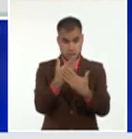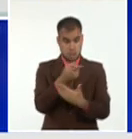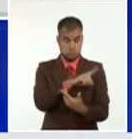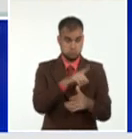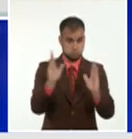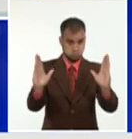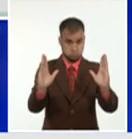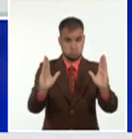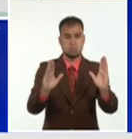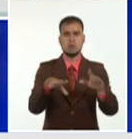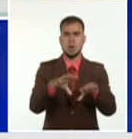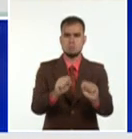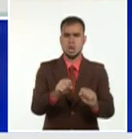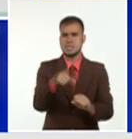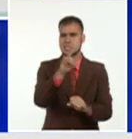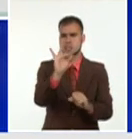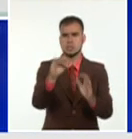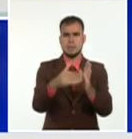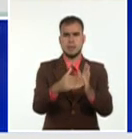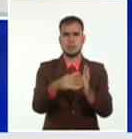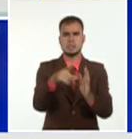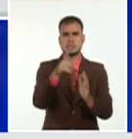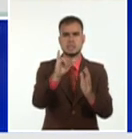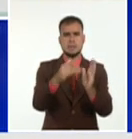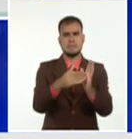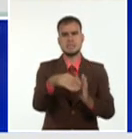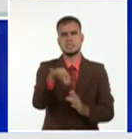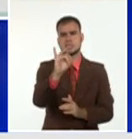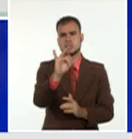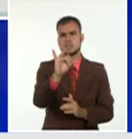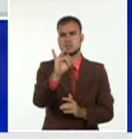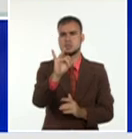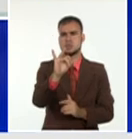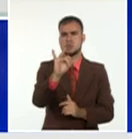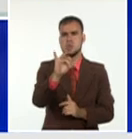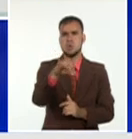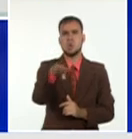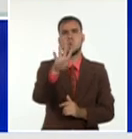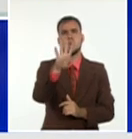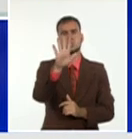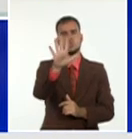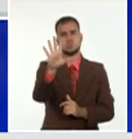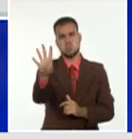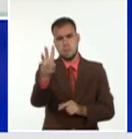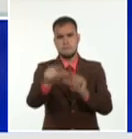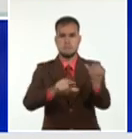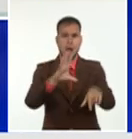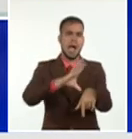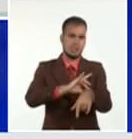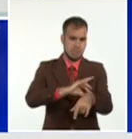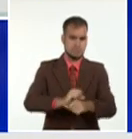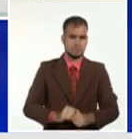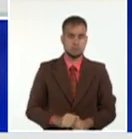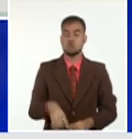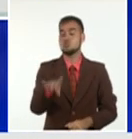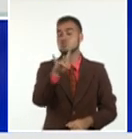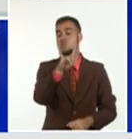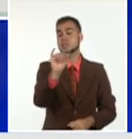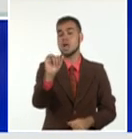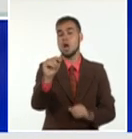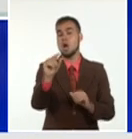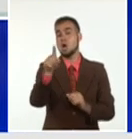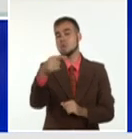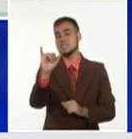17.339 personas con COVID-19. Estamos hablando de que el 96,6% de ellos